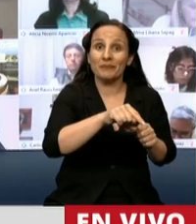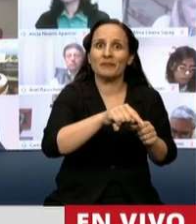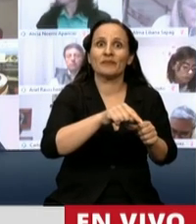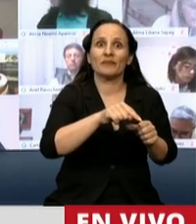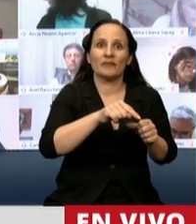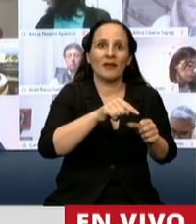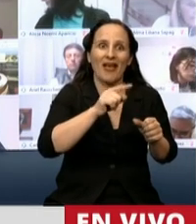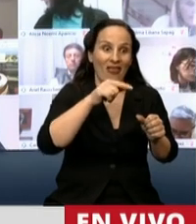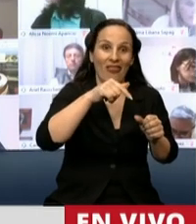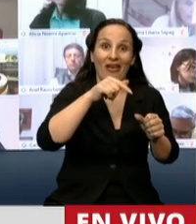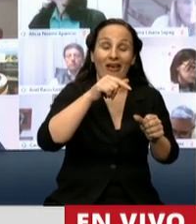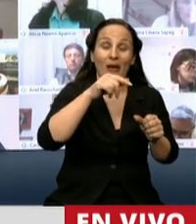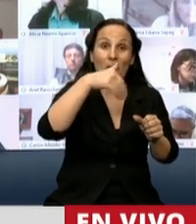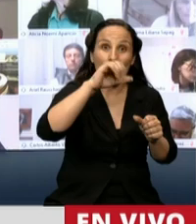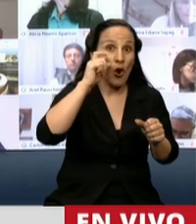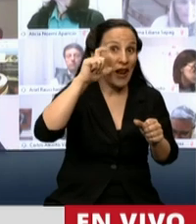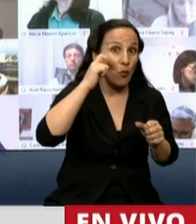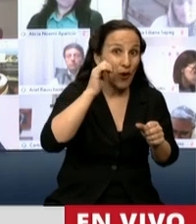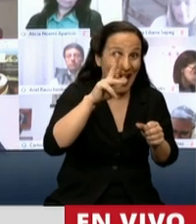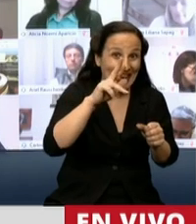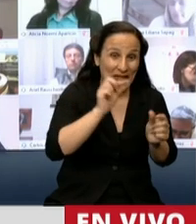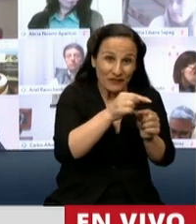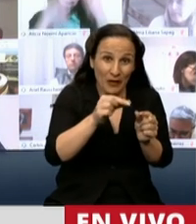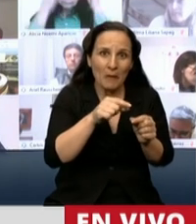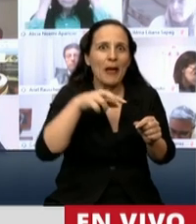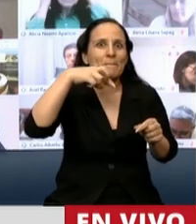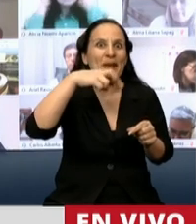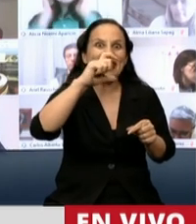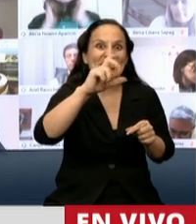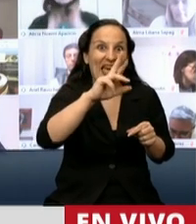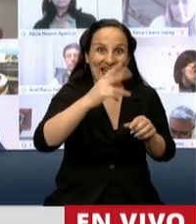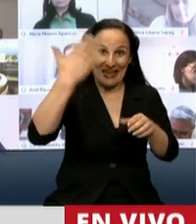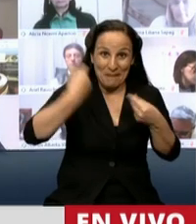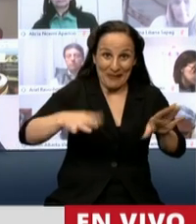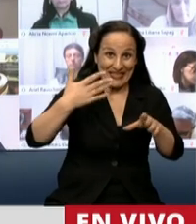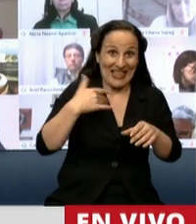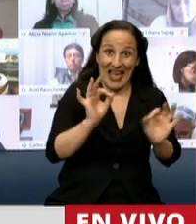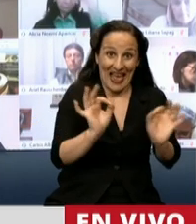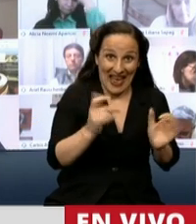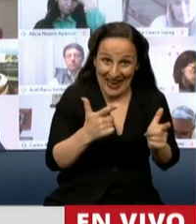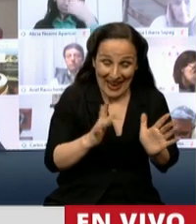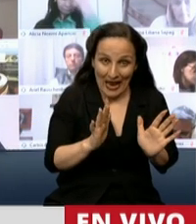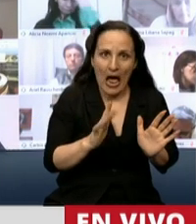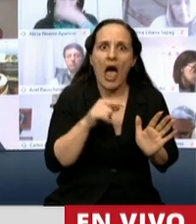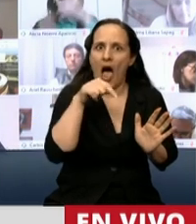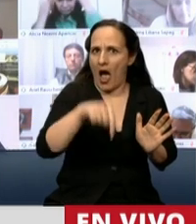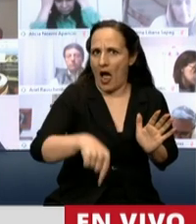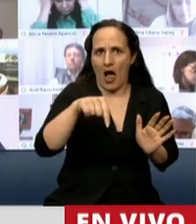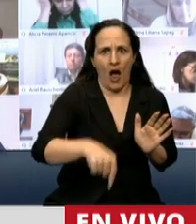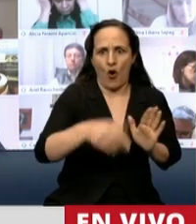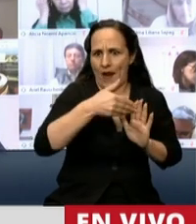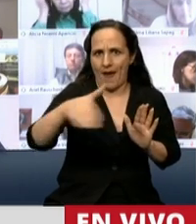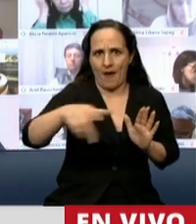de biología molecular para que esos PCR que no se hicieron en un comienzo los haga definitivamente en esta instancia que